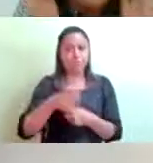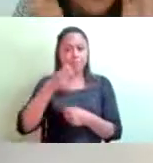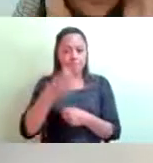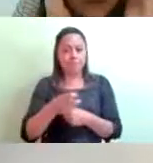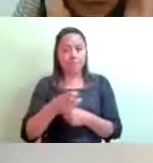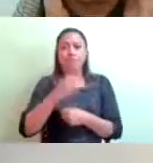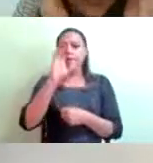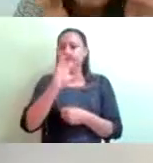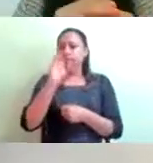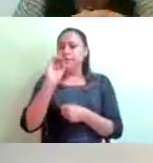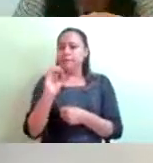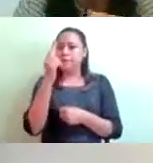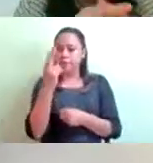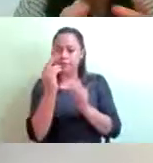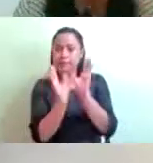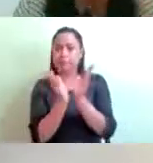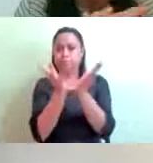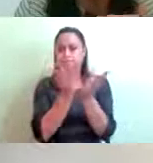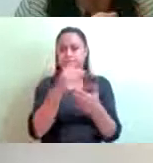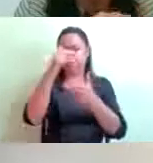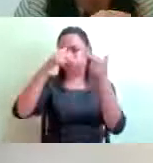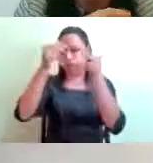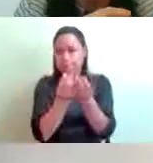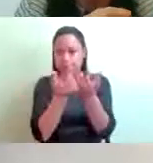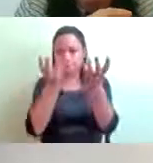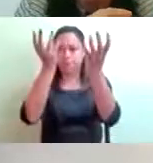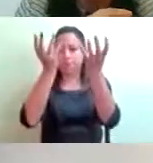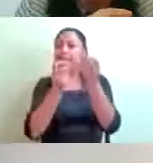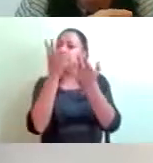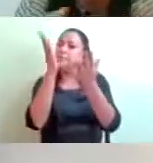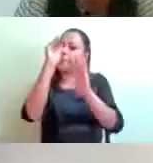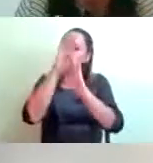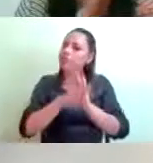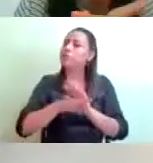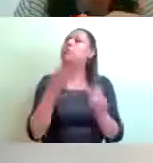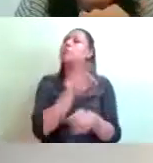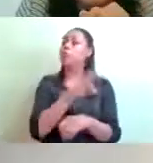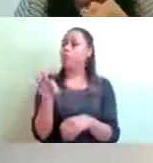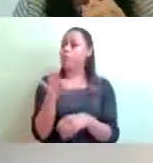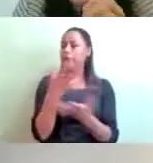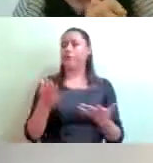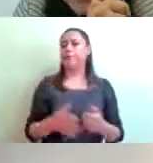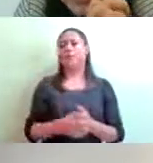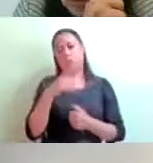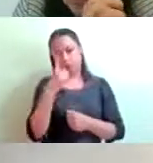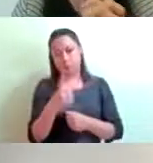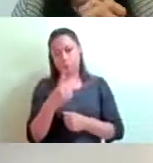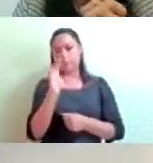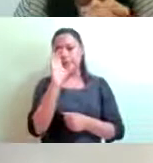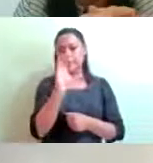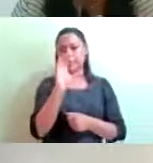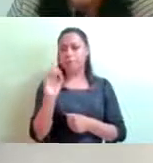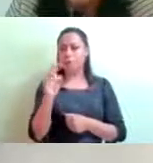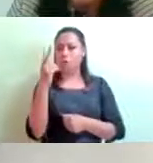concentraciones empiecen a bajar? Y yo creo que la solución es la descarbonización de las